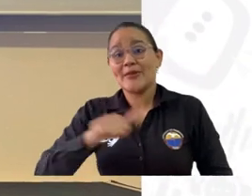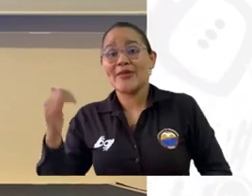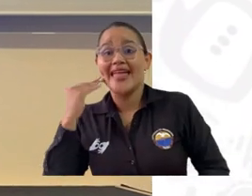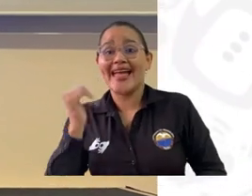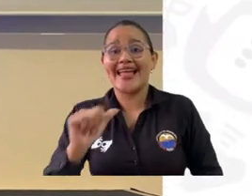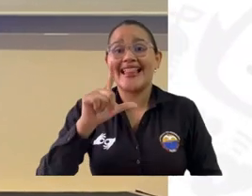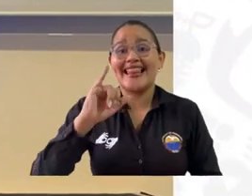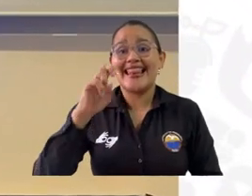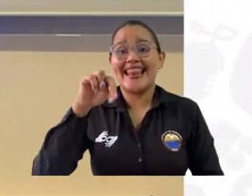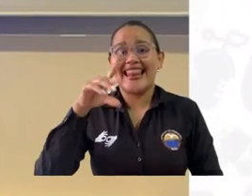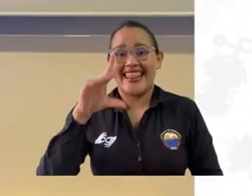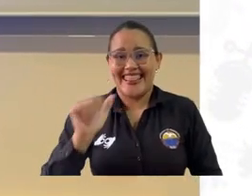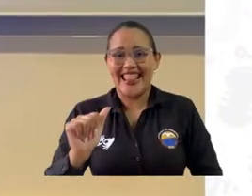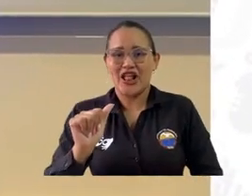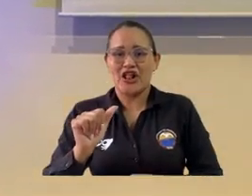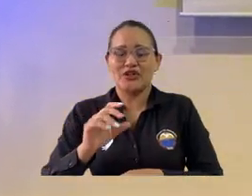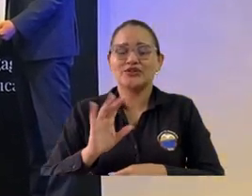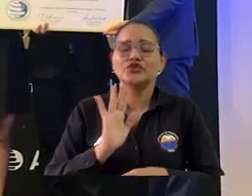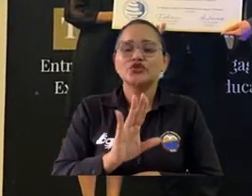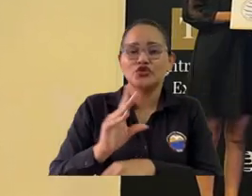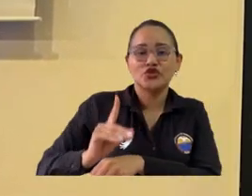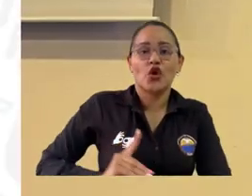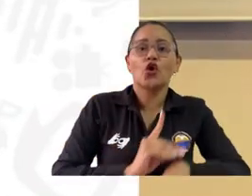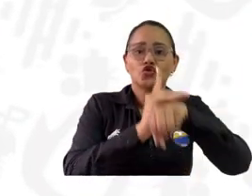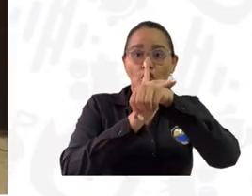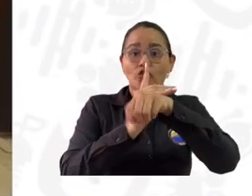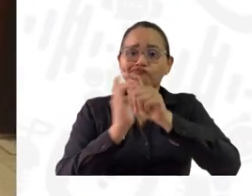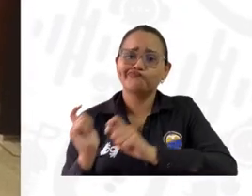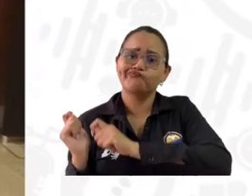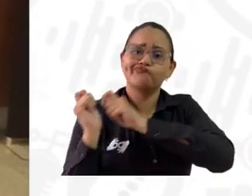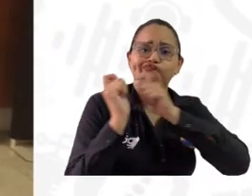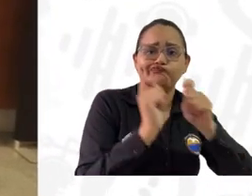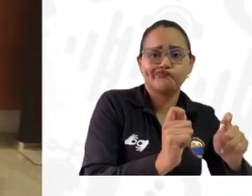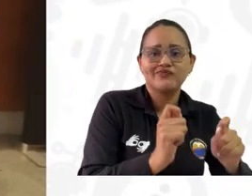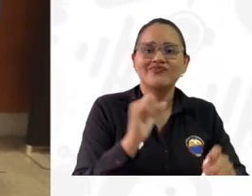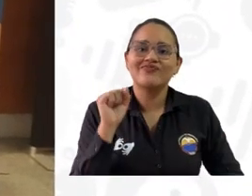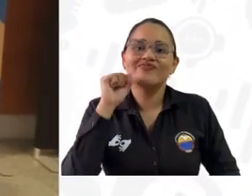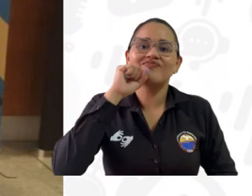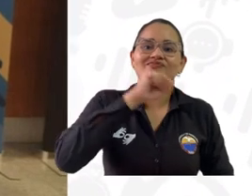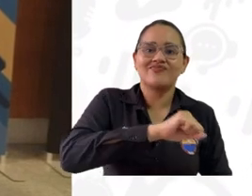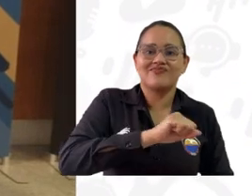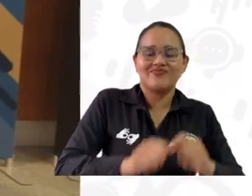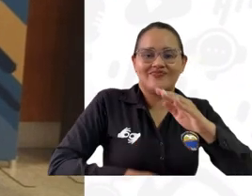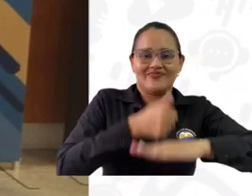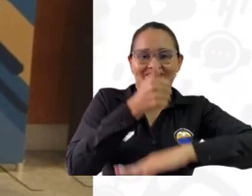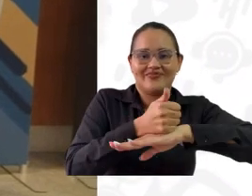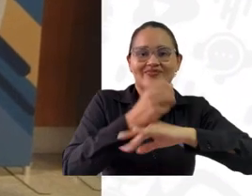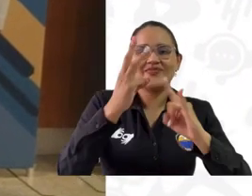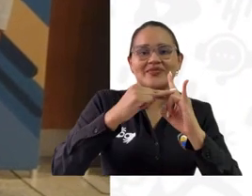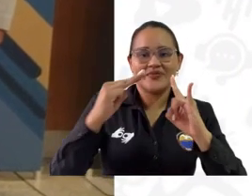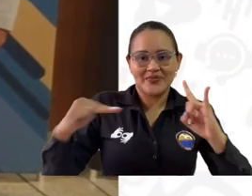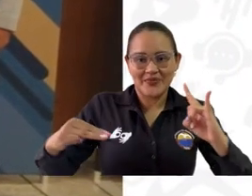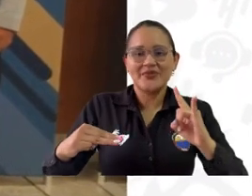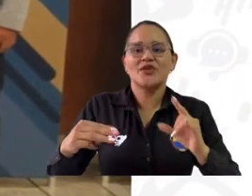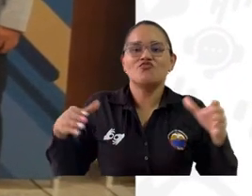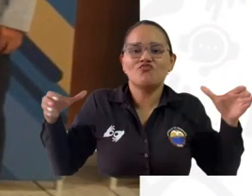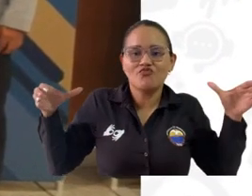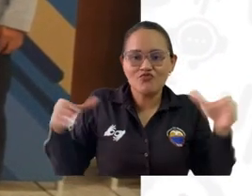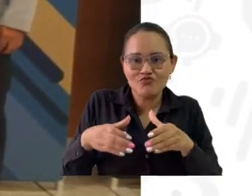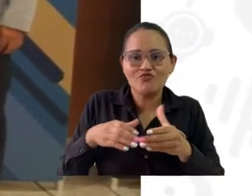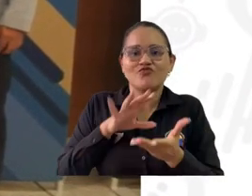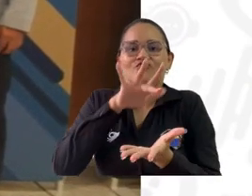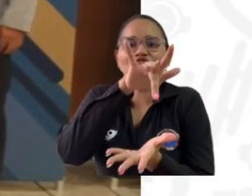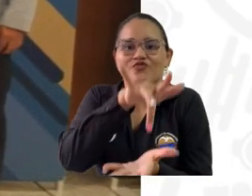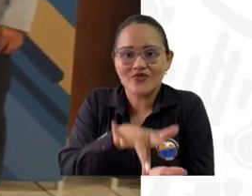al doctor Pablo Vera Salazar, rector de Unimagdalena, quien asistió acompañado de otros funcionarios de la Alma Mater al Foro Anual de la Comunidad